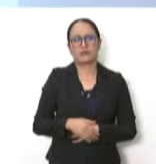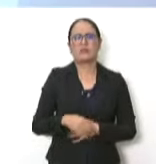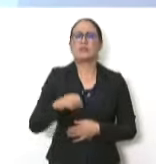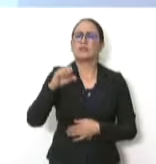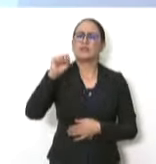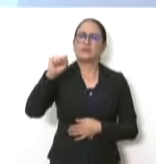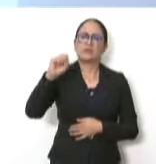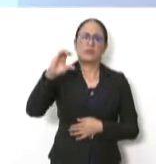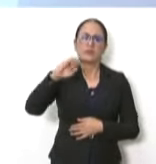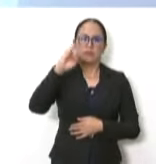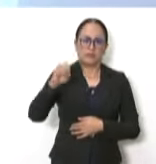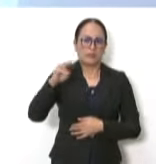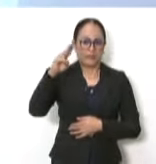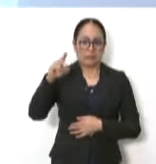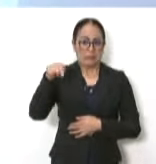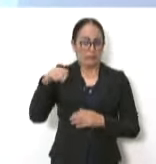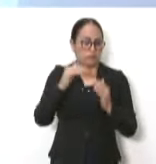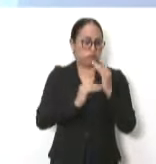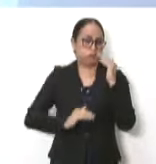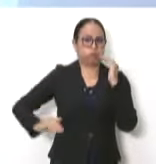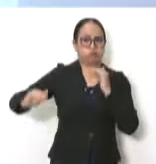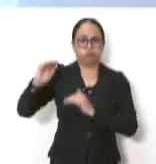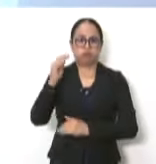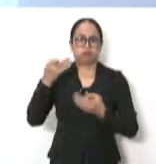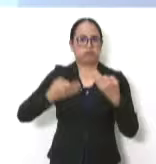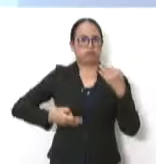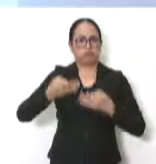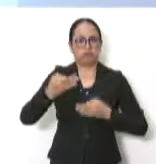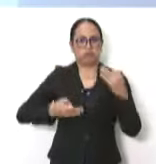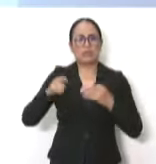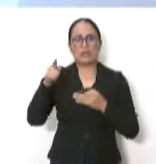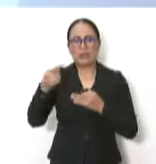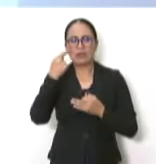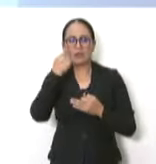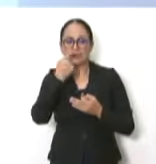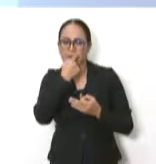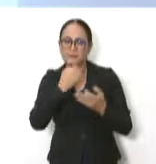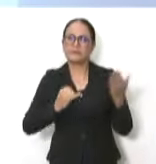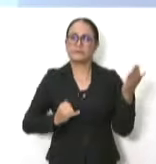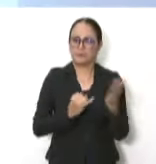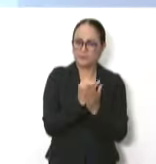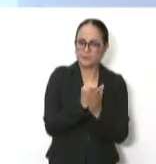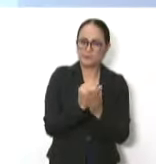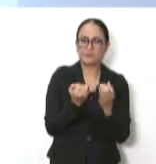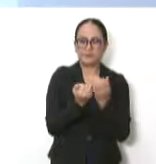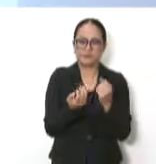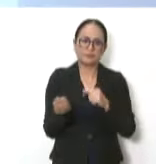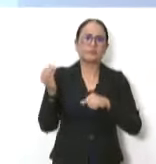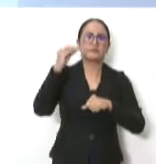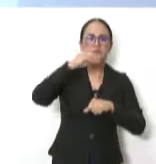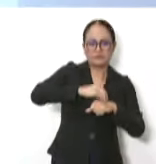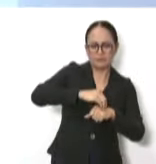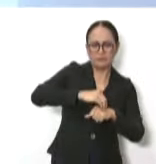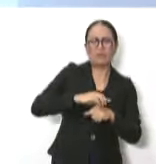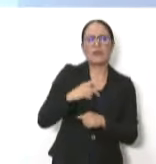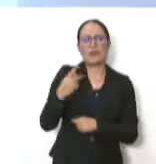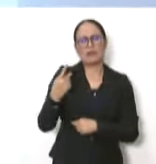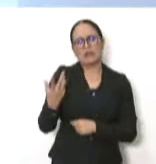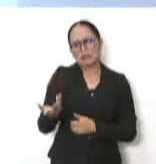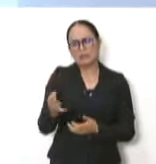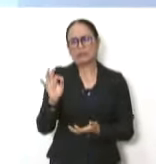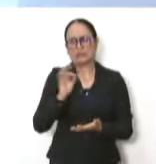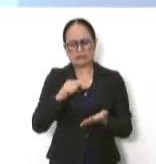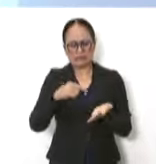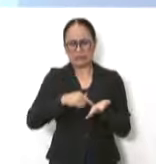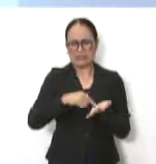al Poder Judicial en su máxima expresión, aporte y resuelva, y dirima si hay aspectos que pudieran